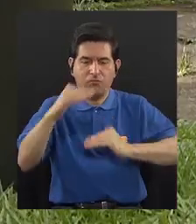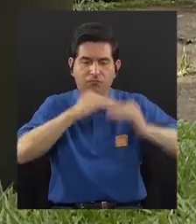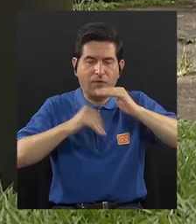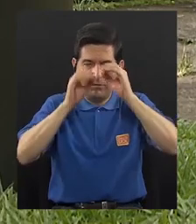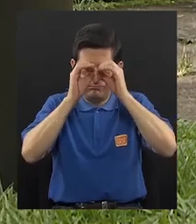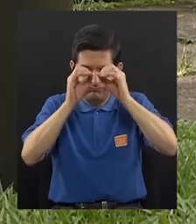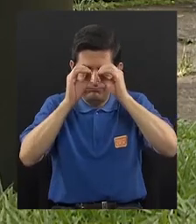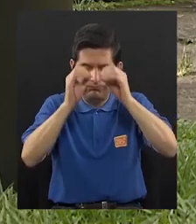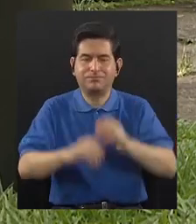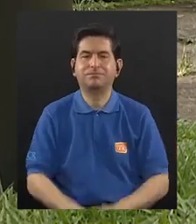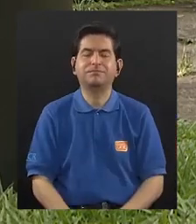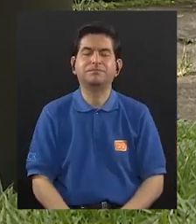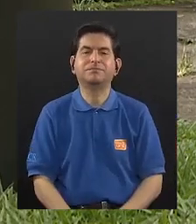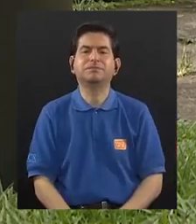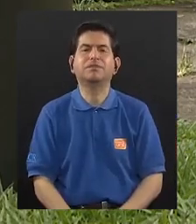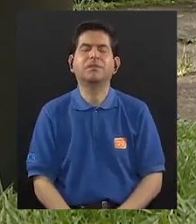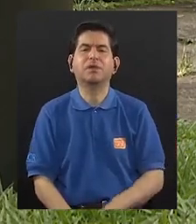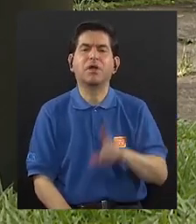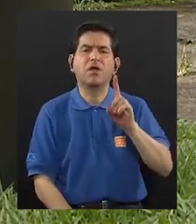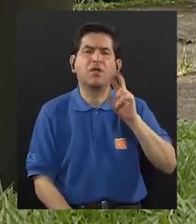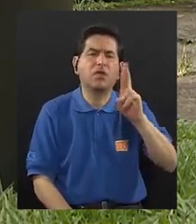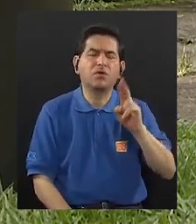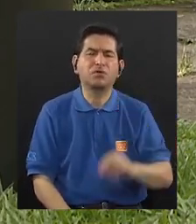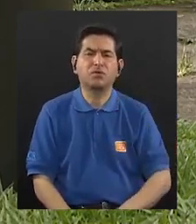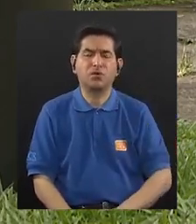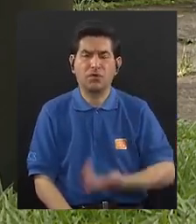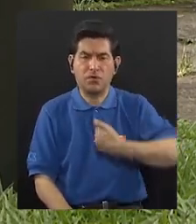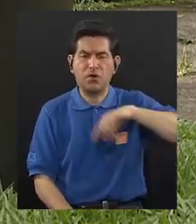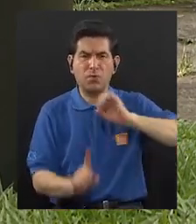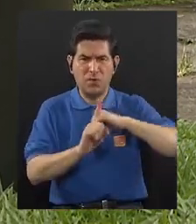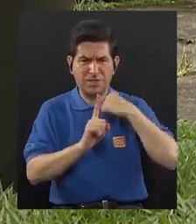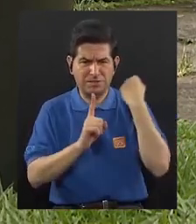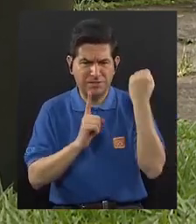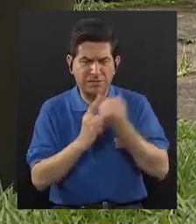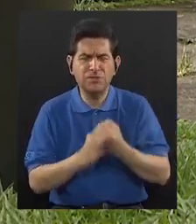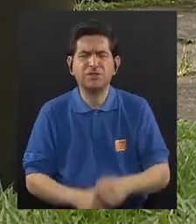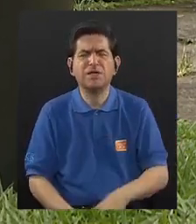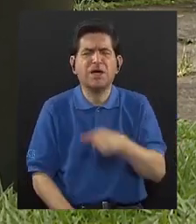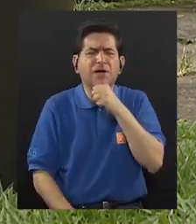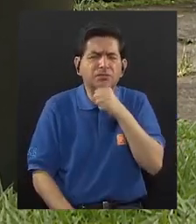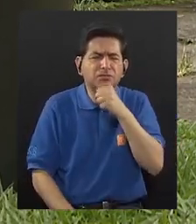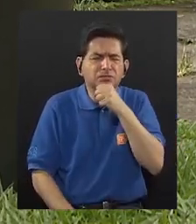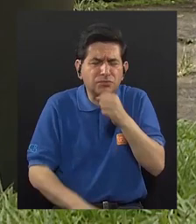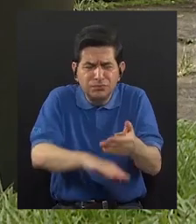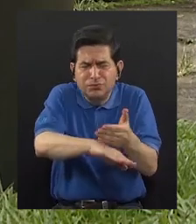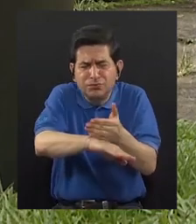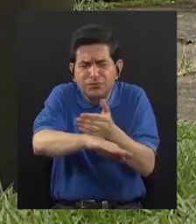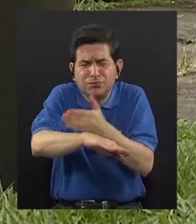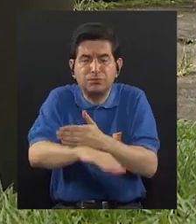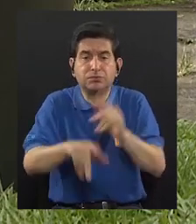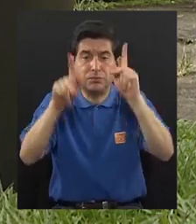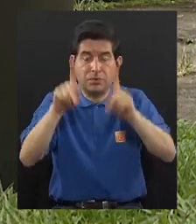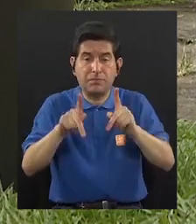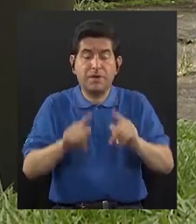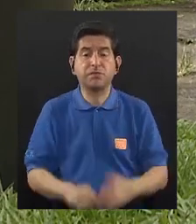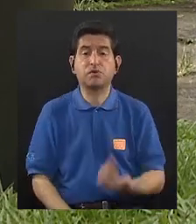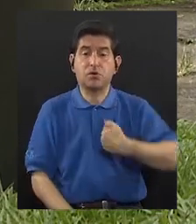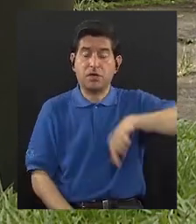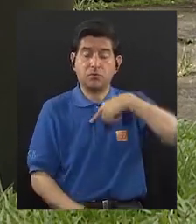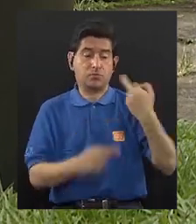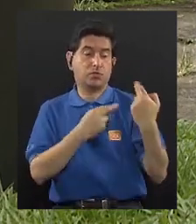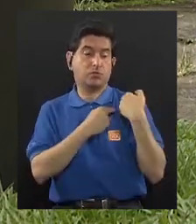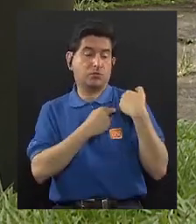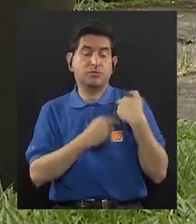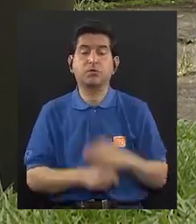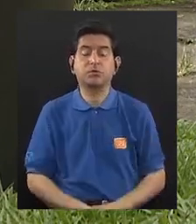microbiología doctor somos una sociedad que cada vez va envejeciendo más y cada vez más tenemos personas a nuestro